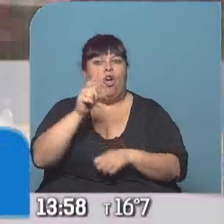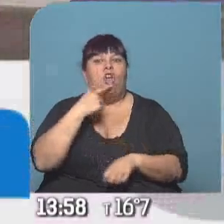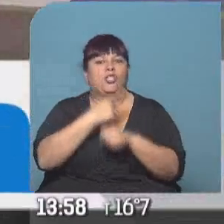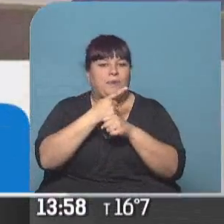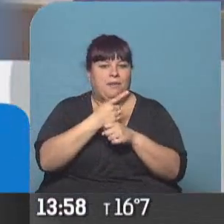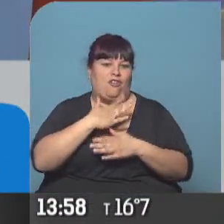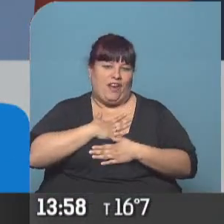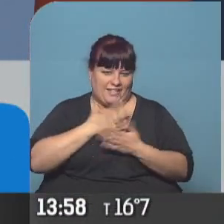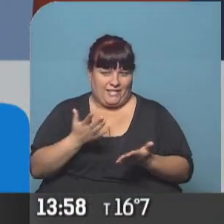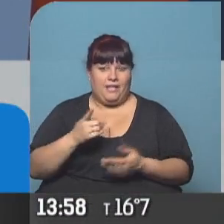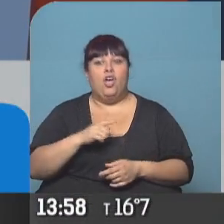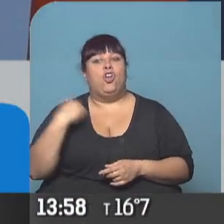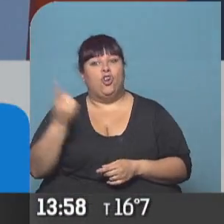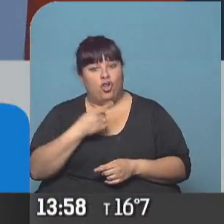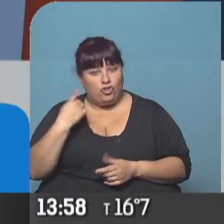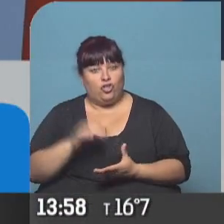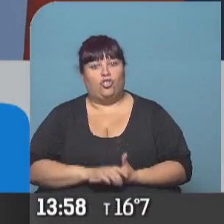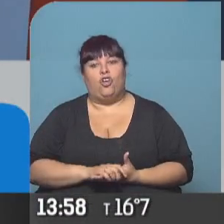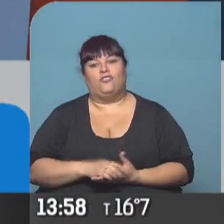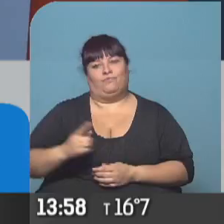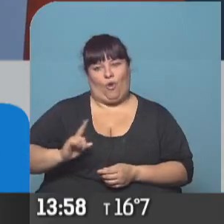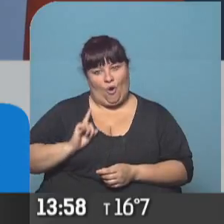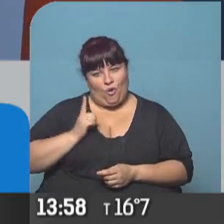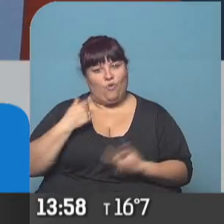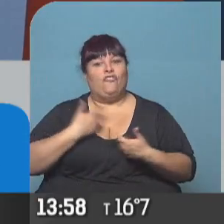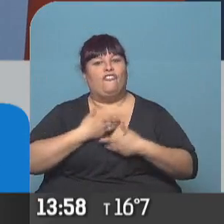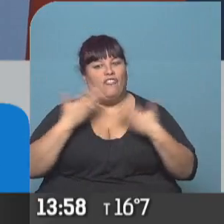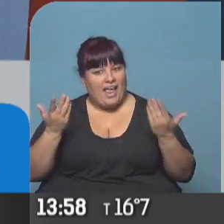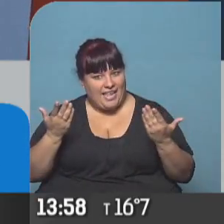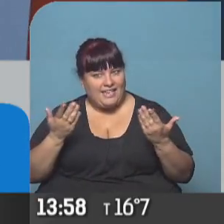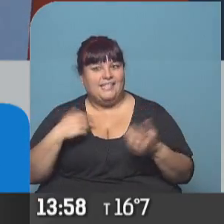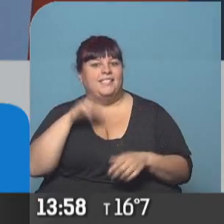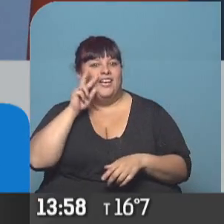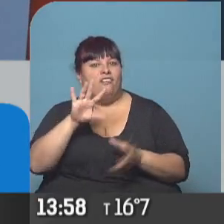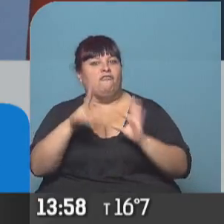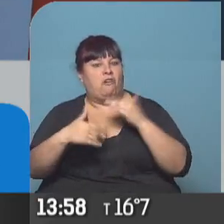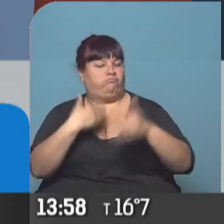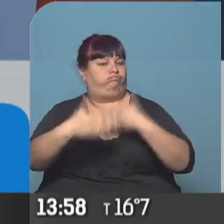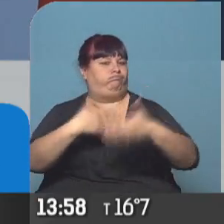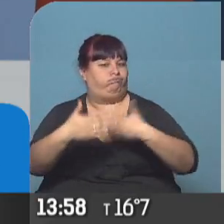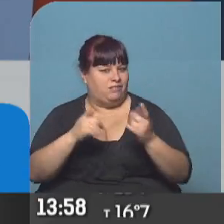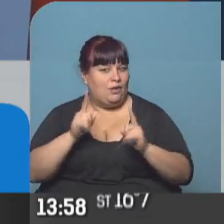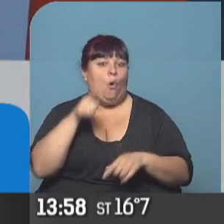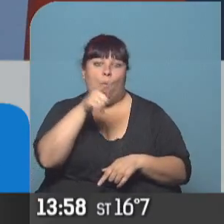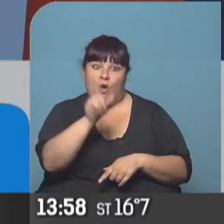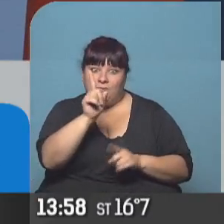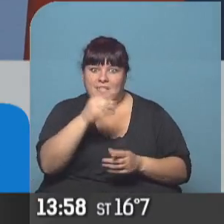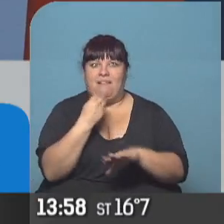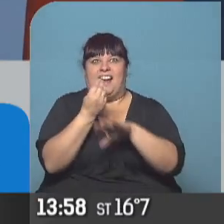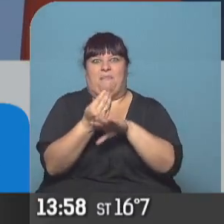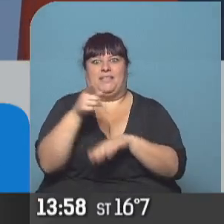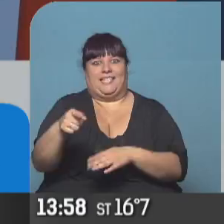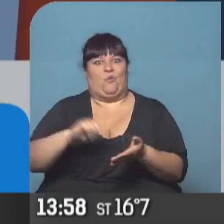de corazón para nosotros es un orgullo nos pone muy felices ver de la manera que estás creciendo y quizás vos la que nos